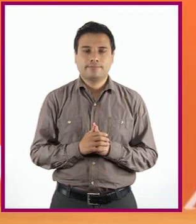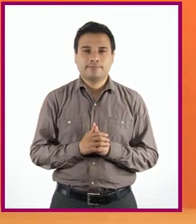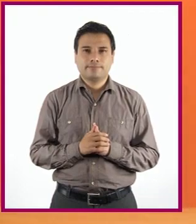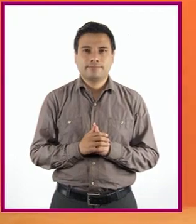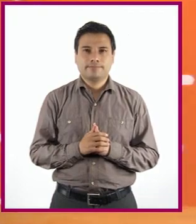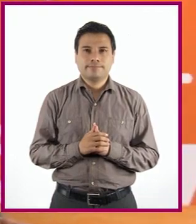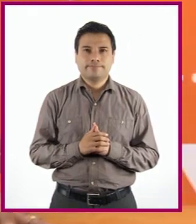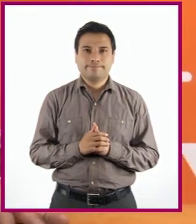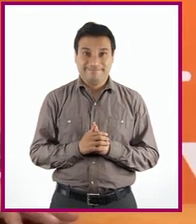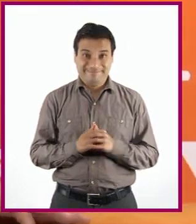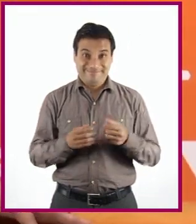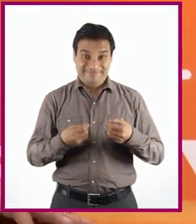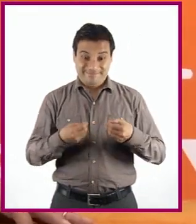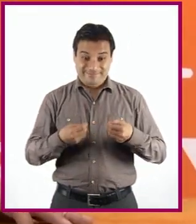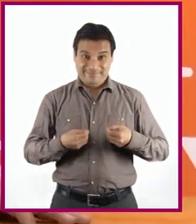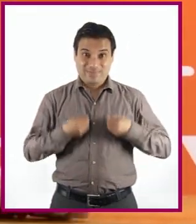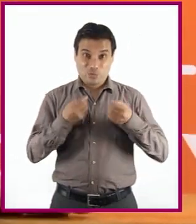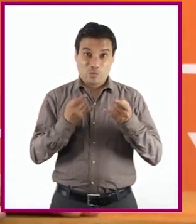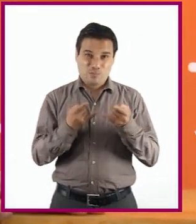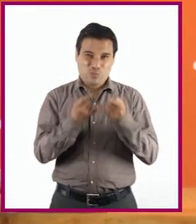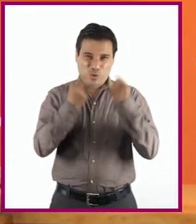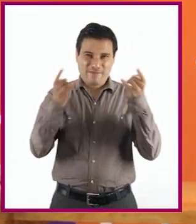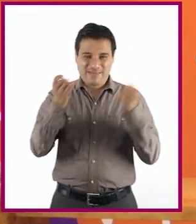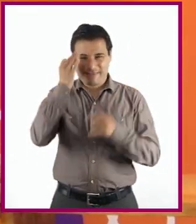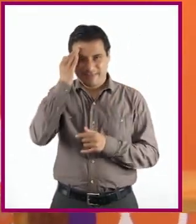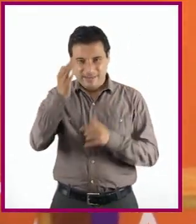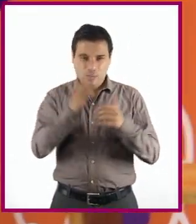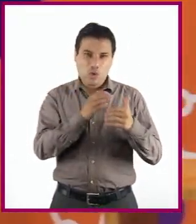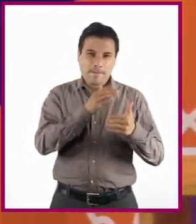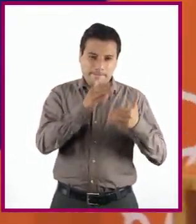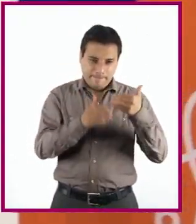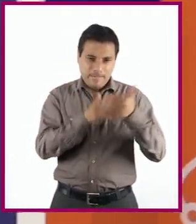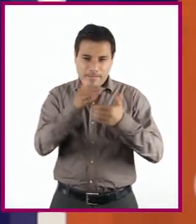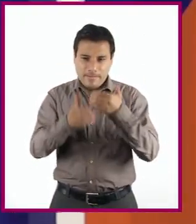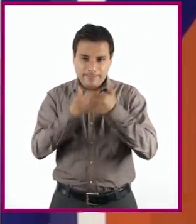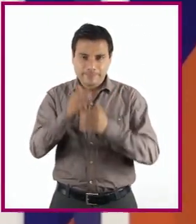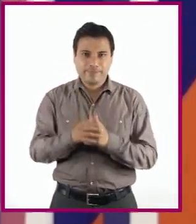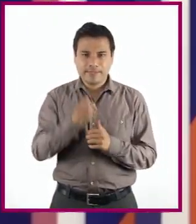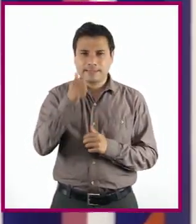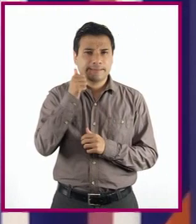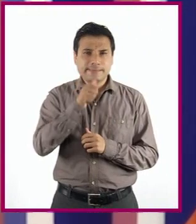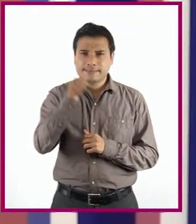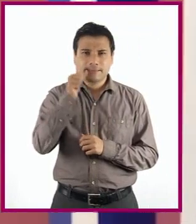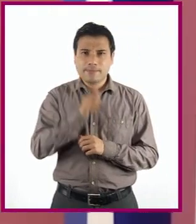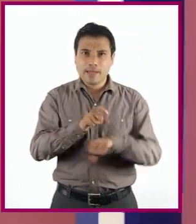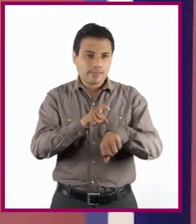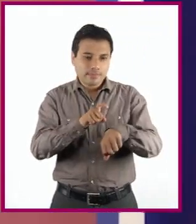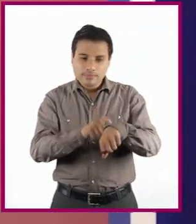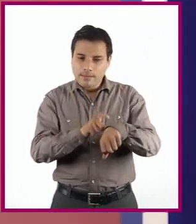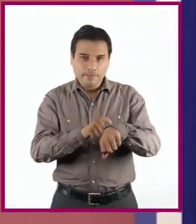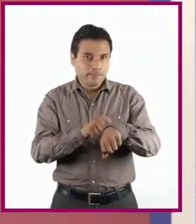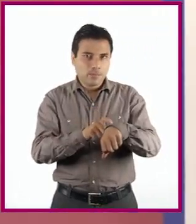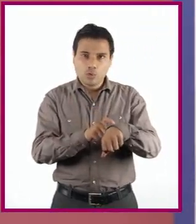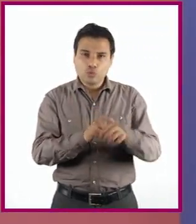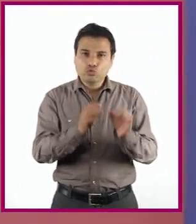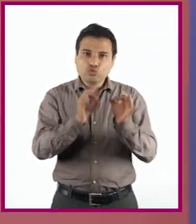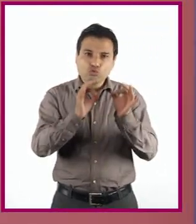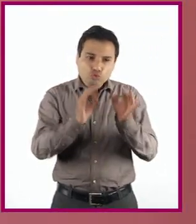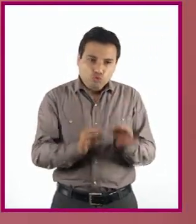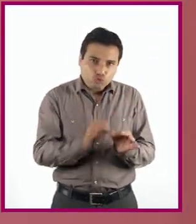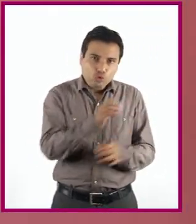Las autobiografías cronológicas, los acontecimientos o hechos se relatan de acuerdo a cómo fueron sucediendo, es